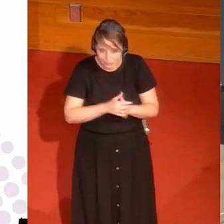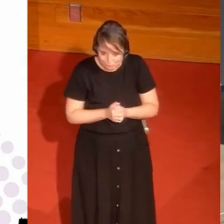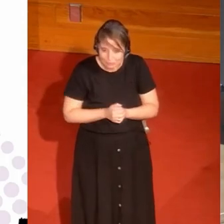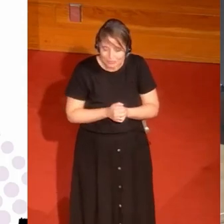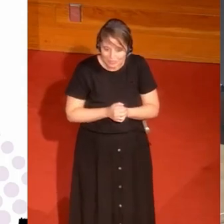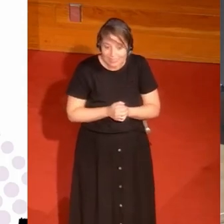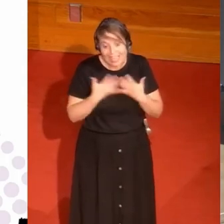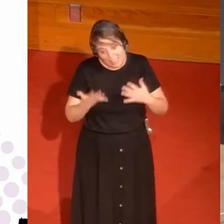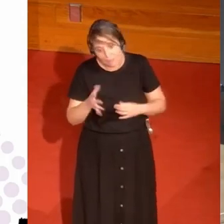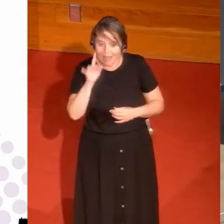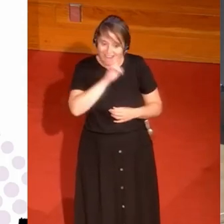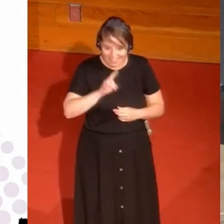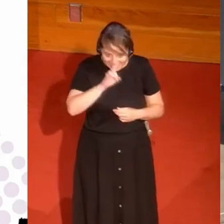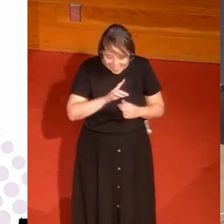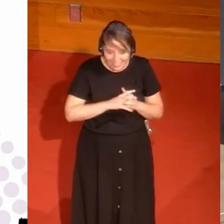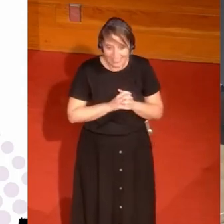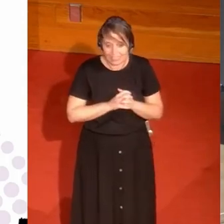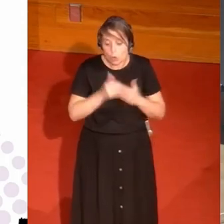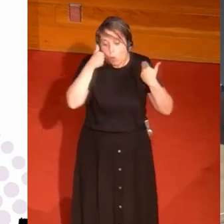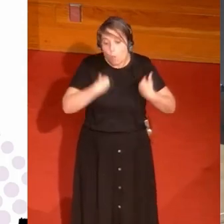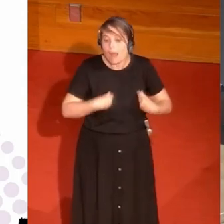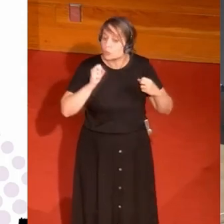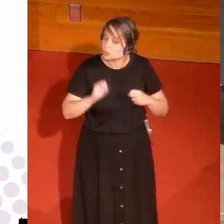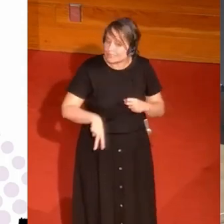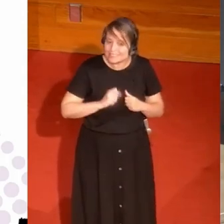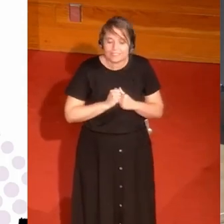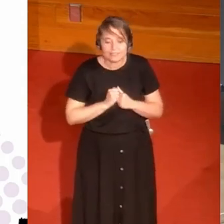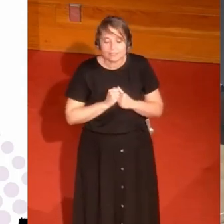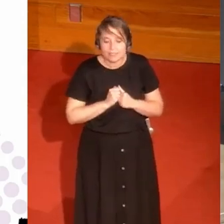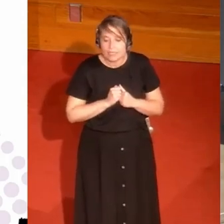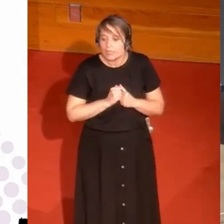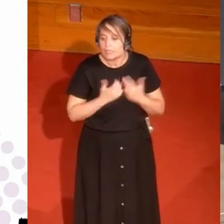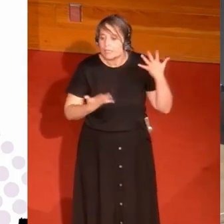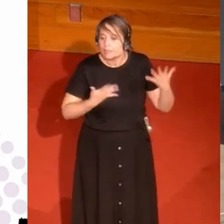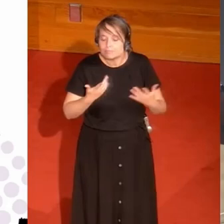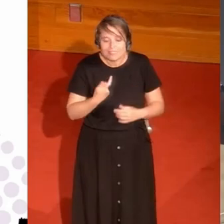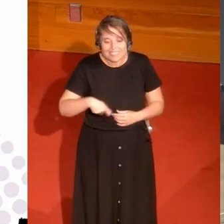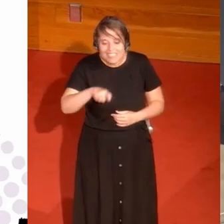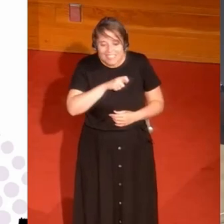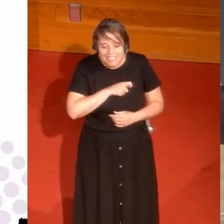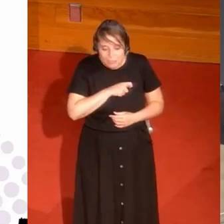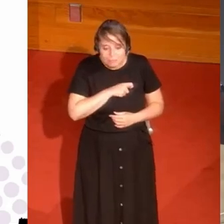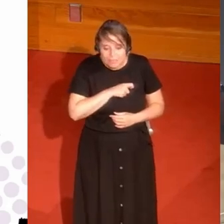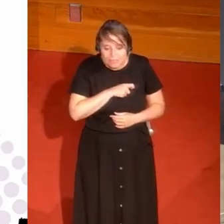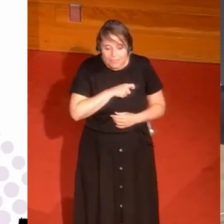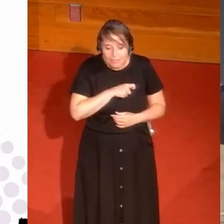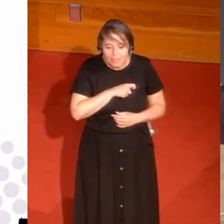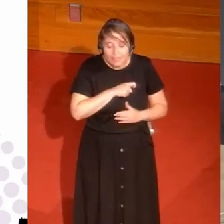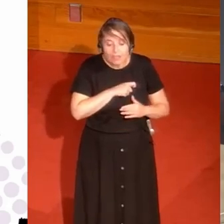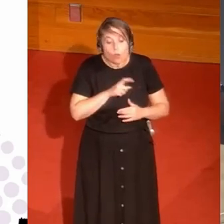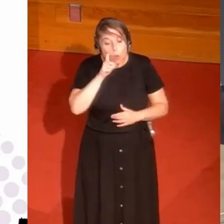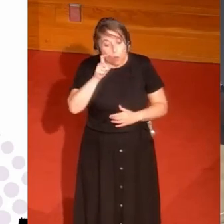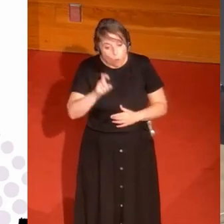son negras eh deshumanizadas y y y que no sabe cuando en España hemos acogido a 200.000